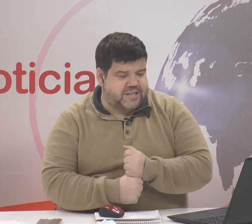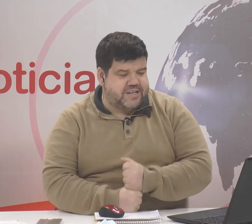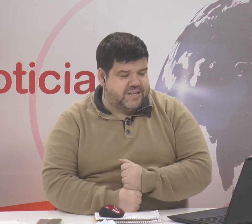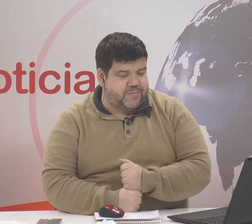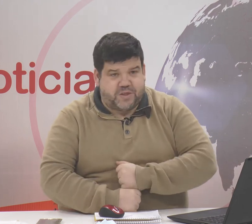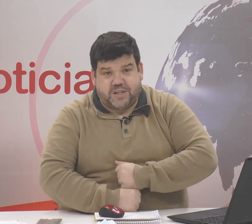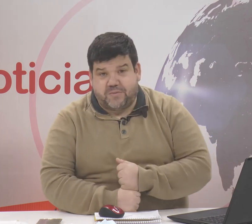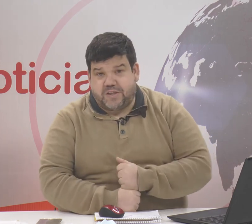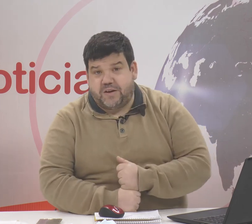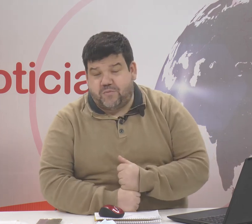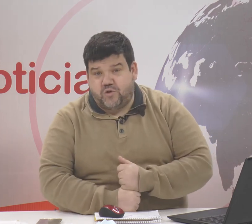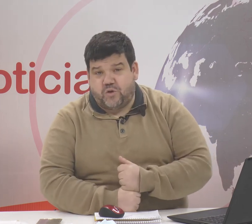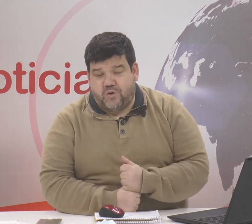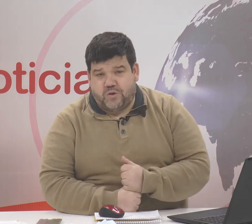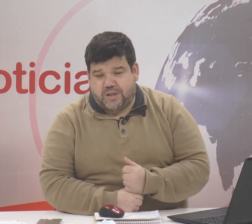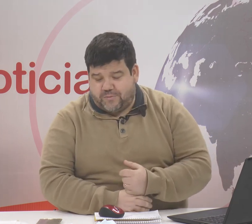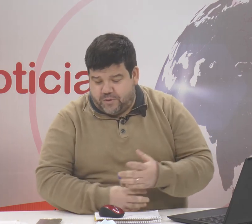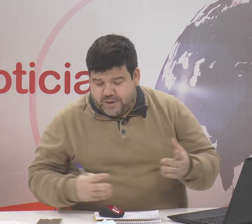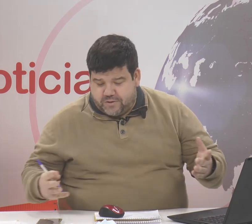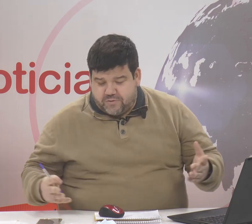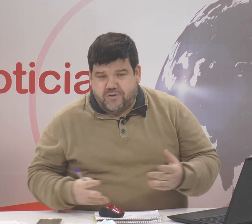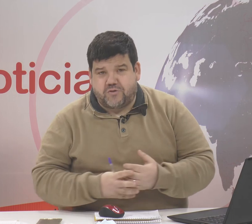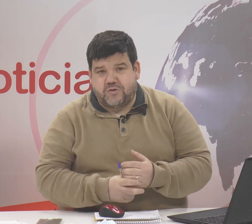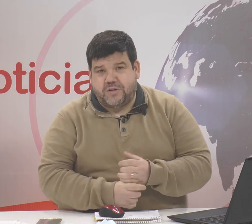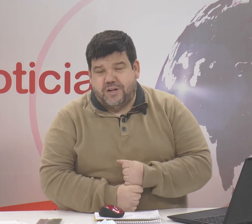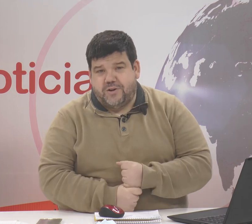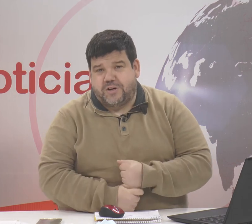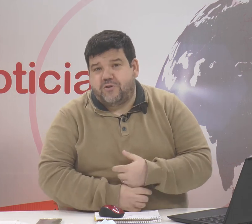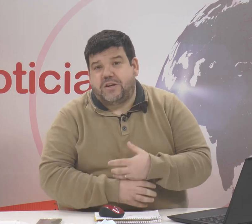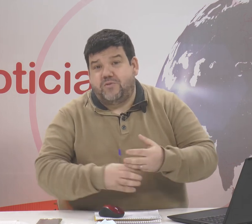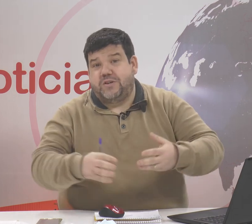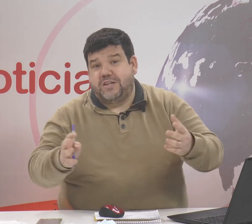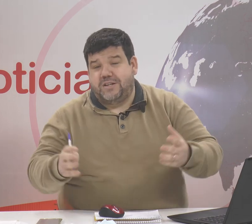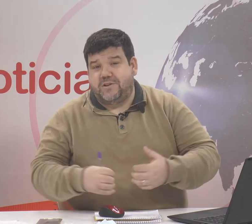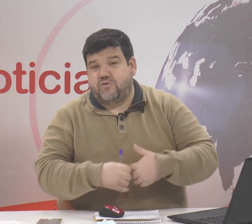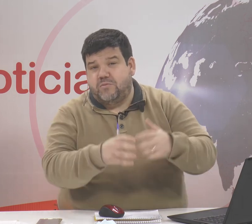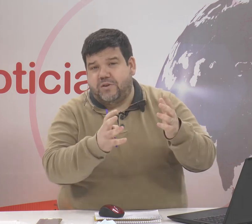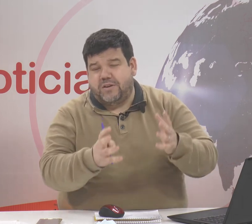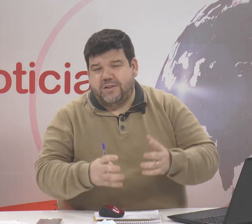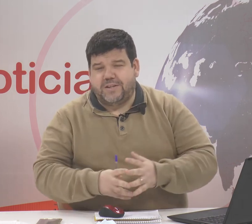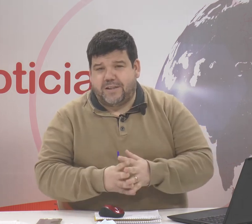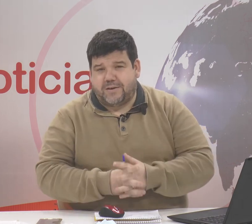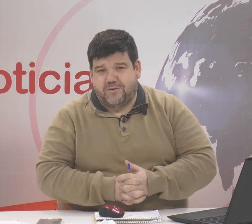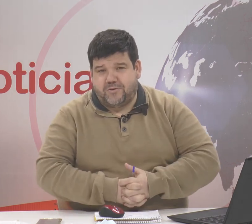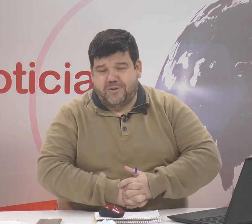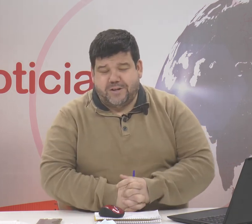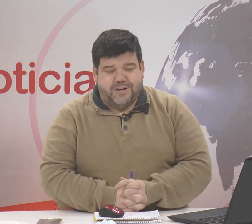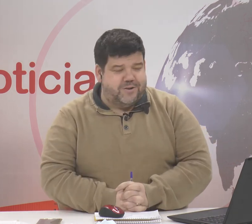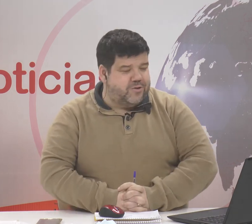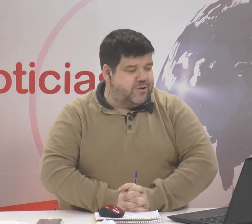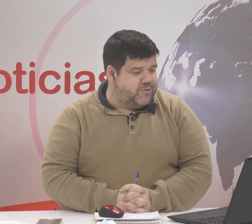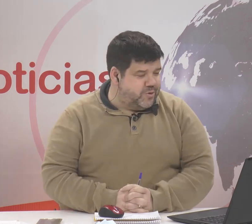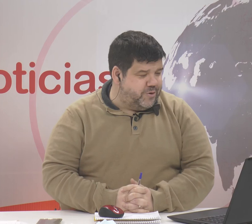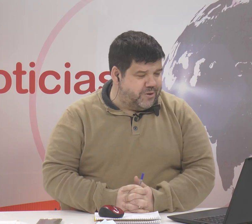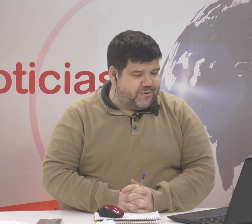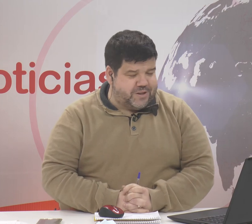llegue. Pacientemente muchos estamos esperando, incluso los que no tenemos ni rumbo ni nada, los